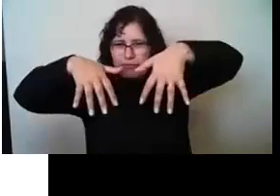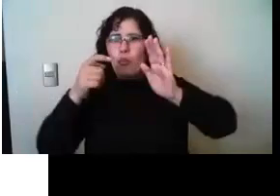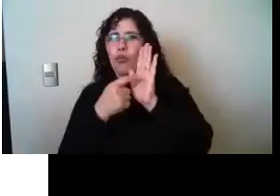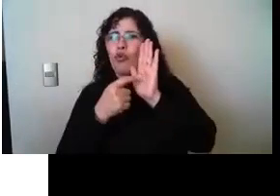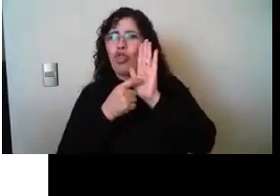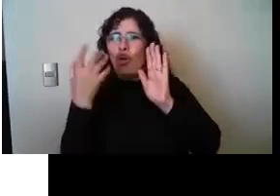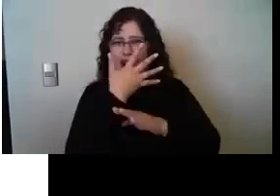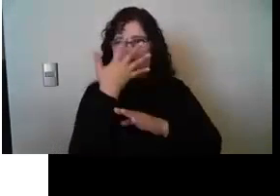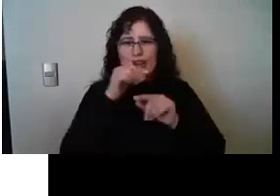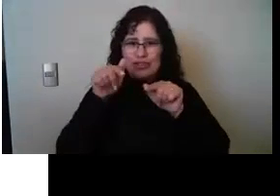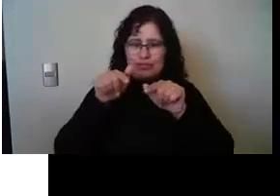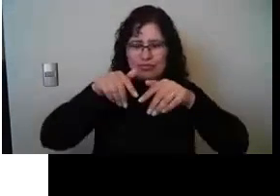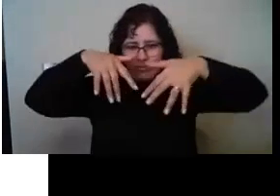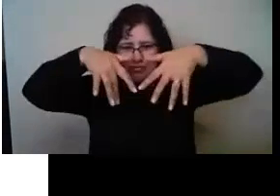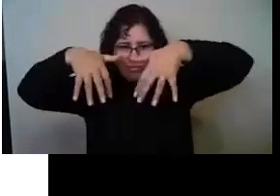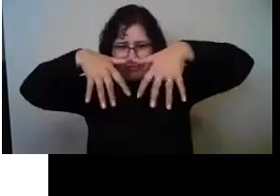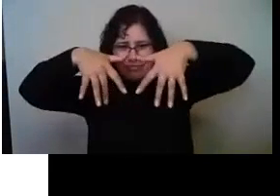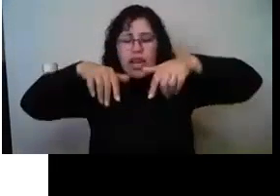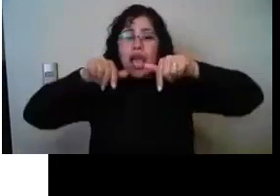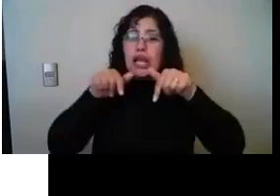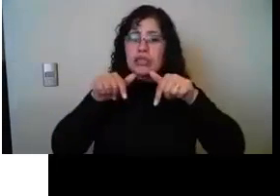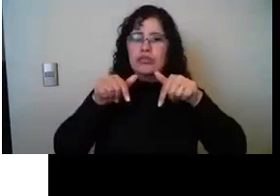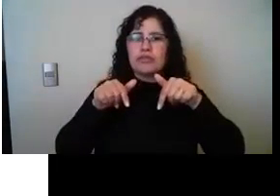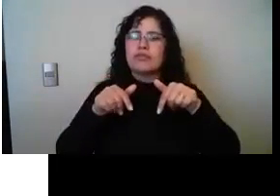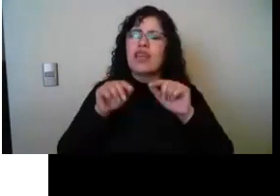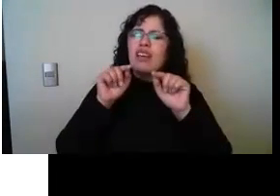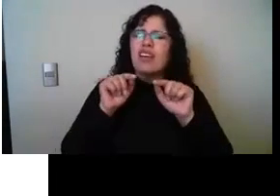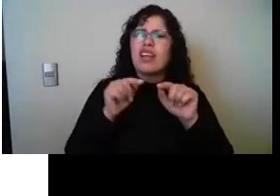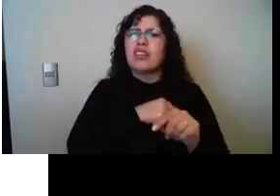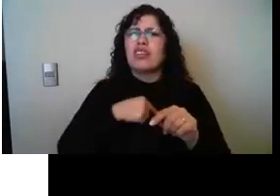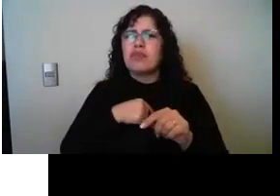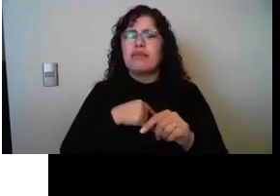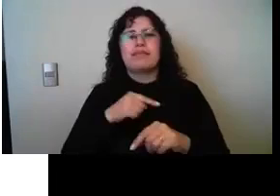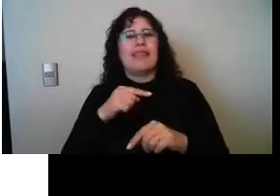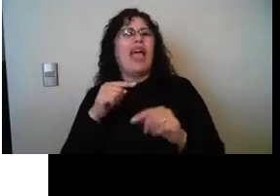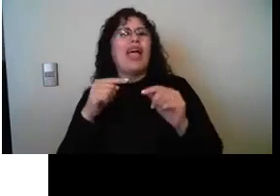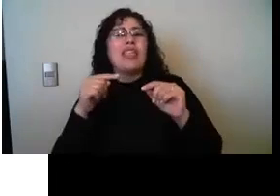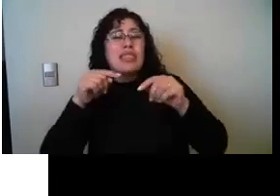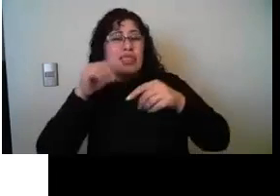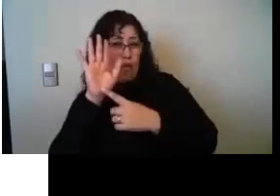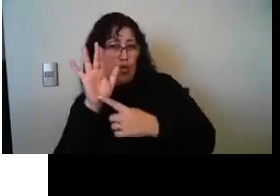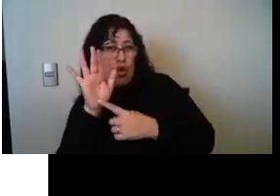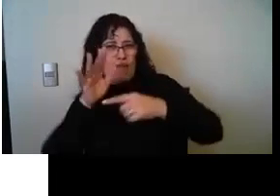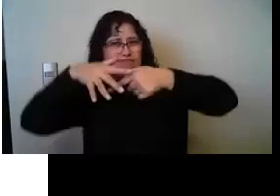son las neuronas, que son denominadas neuronas bipolares, es decir, tienen dos